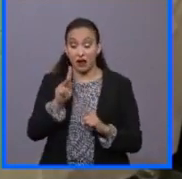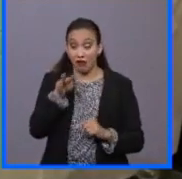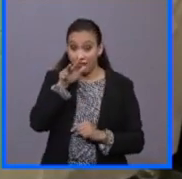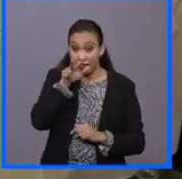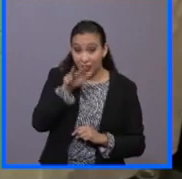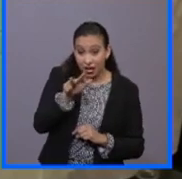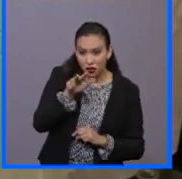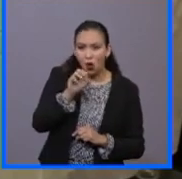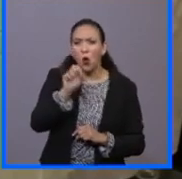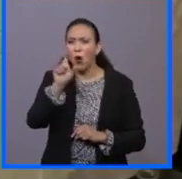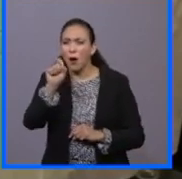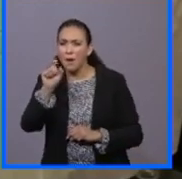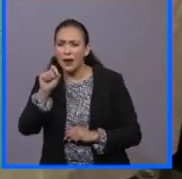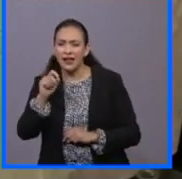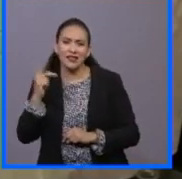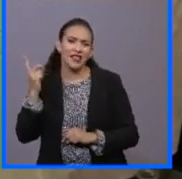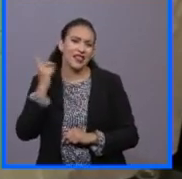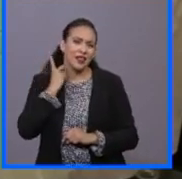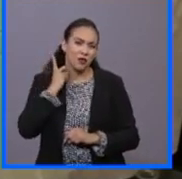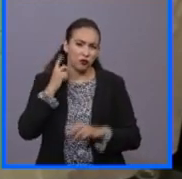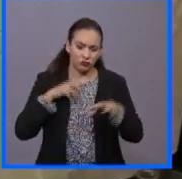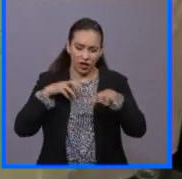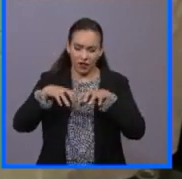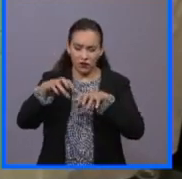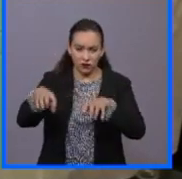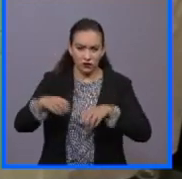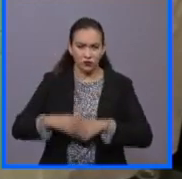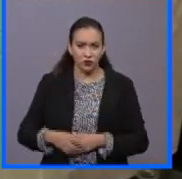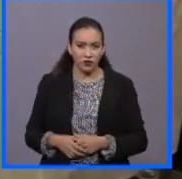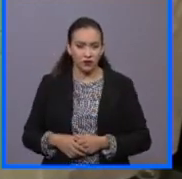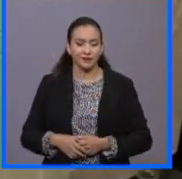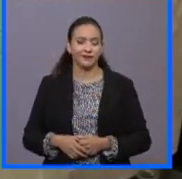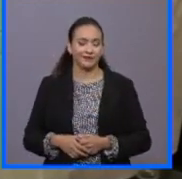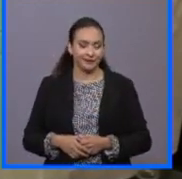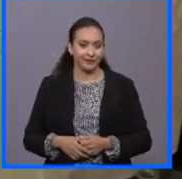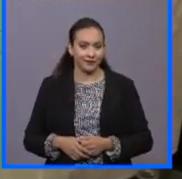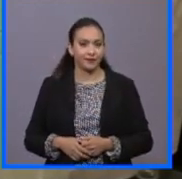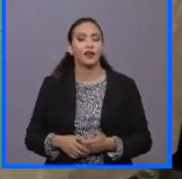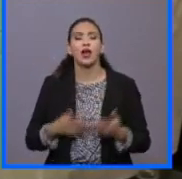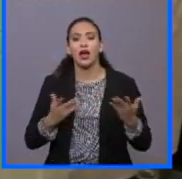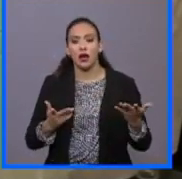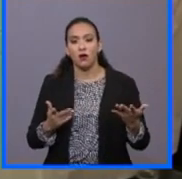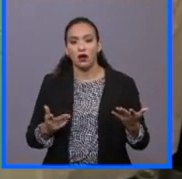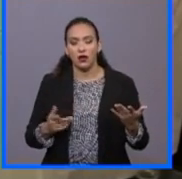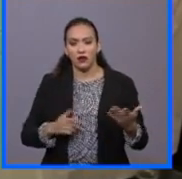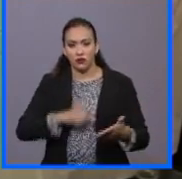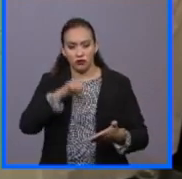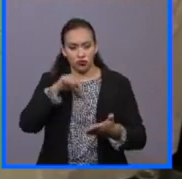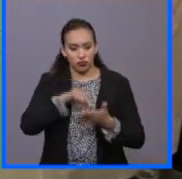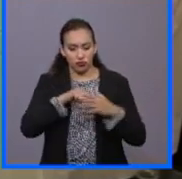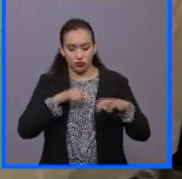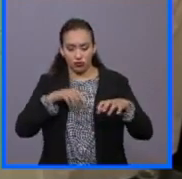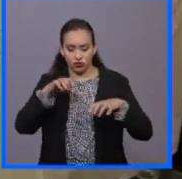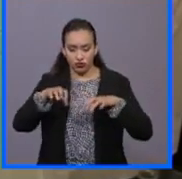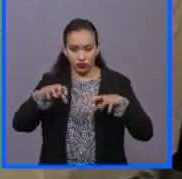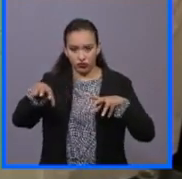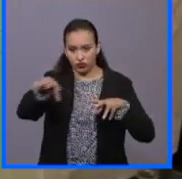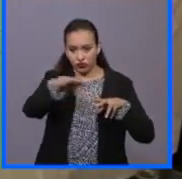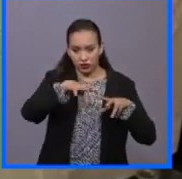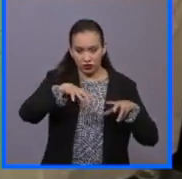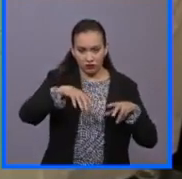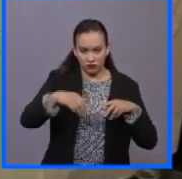18 o 20 diputados locales. Y dado que los distritos federales y los distritos locales